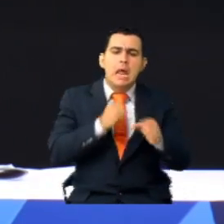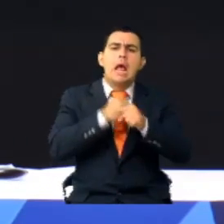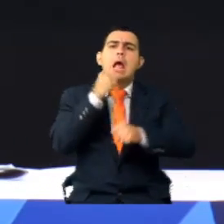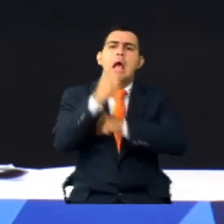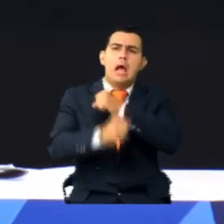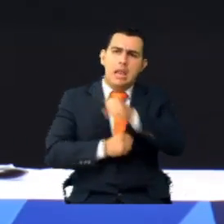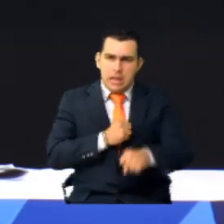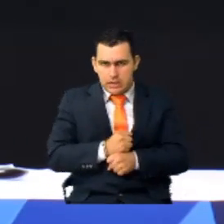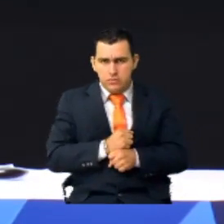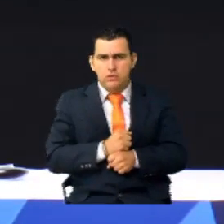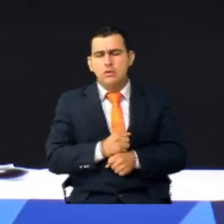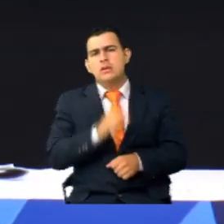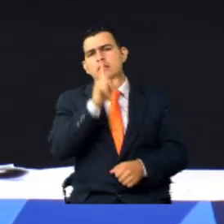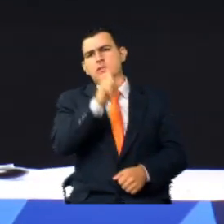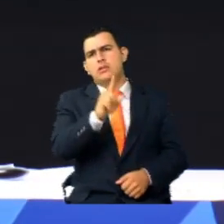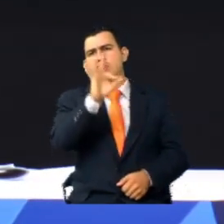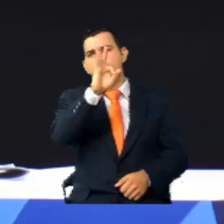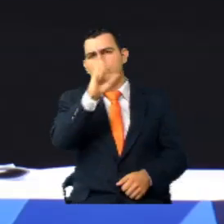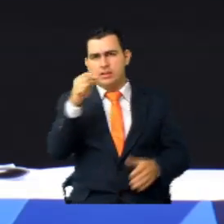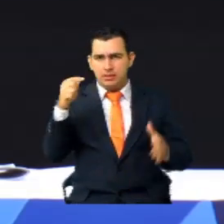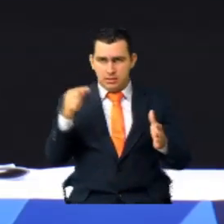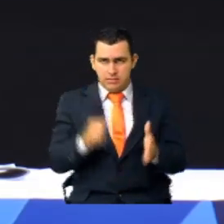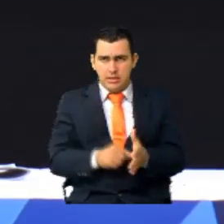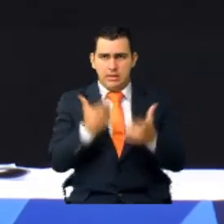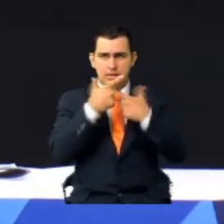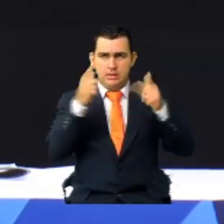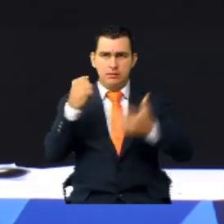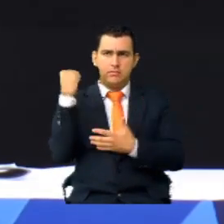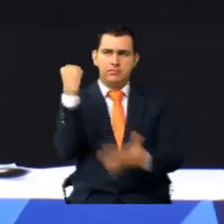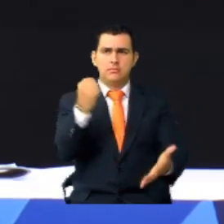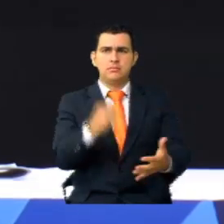y solamente 180 mil son para libre destinación.